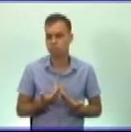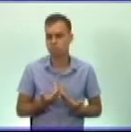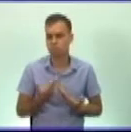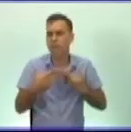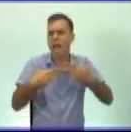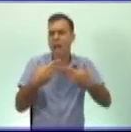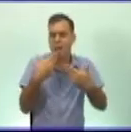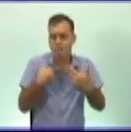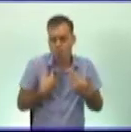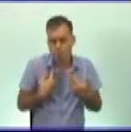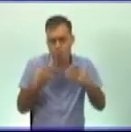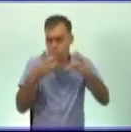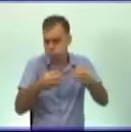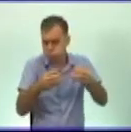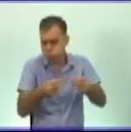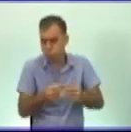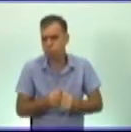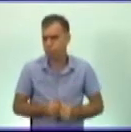para hallar el área de la base, ¿verdad?